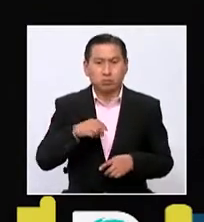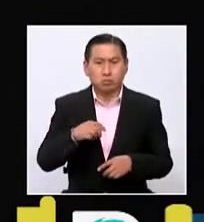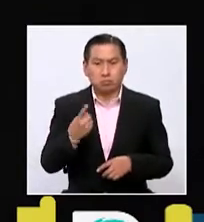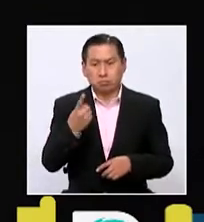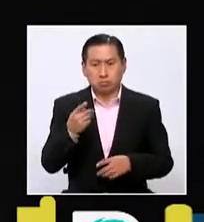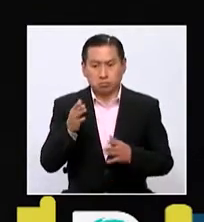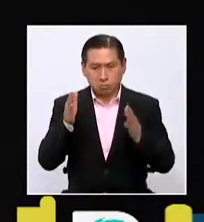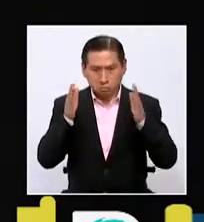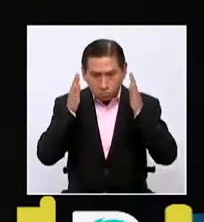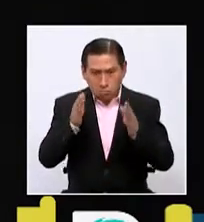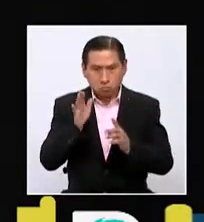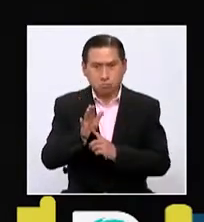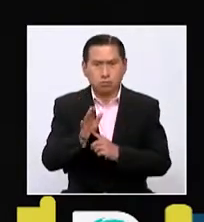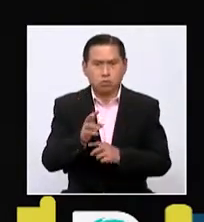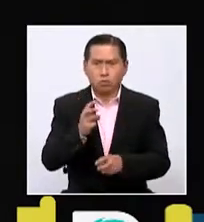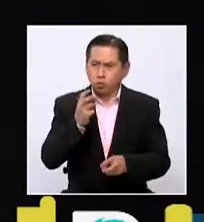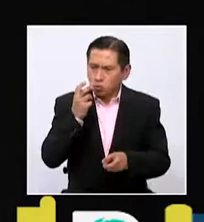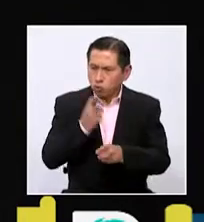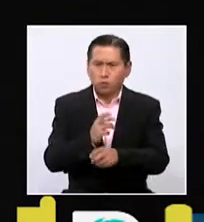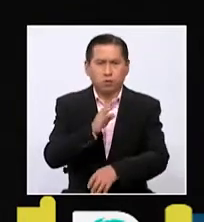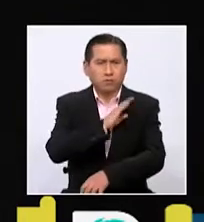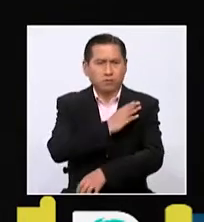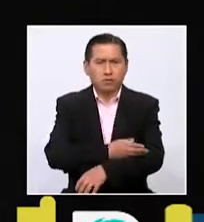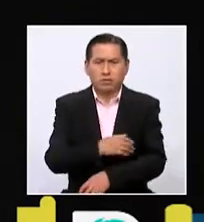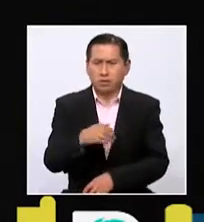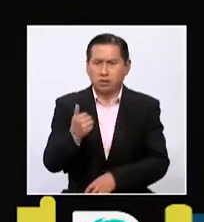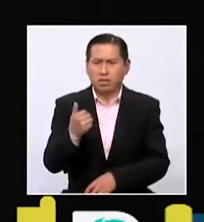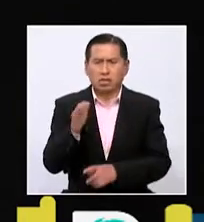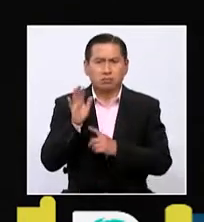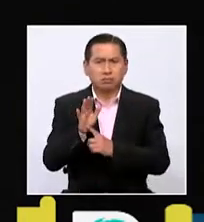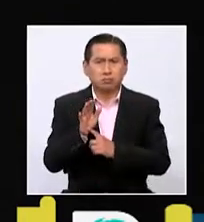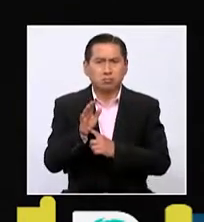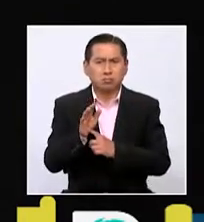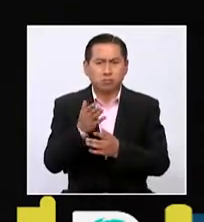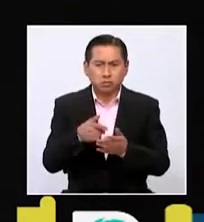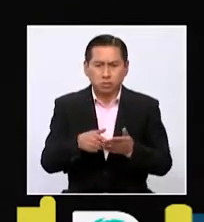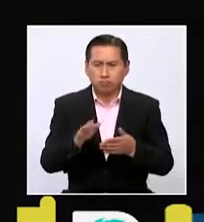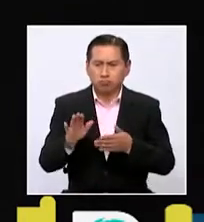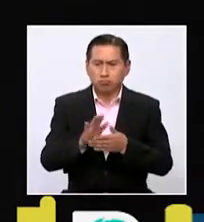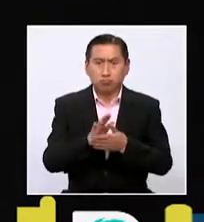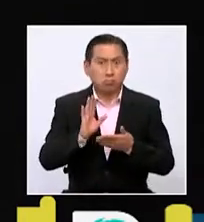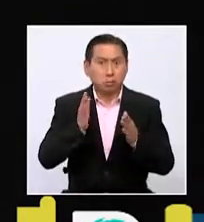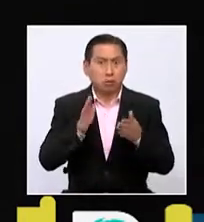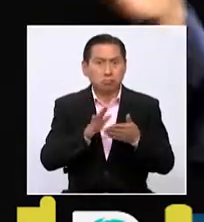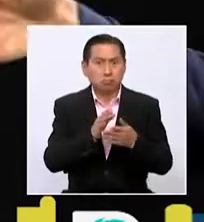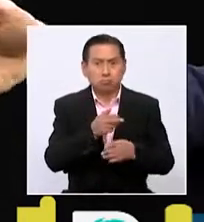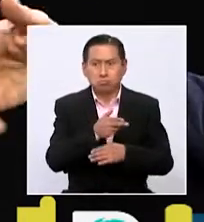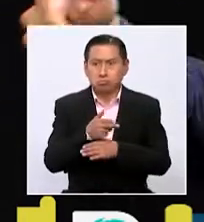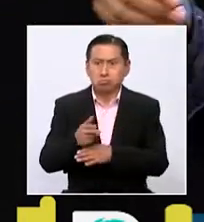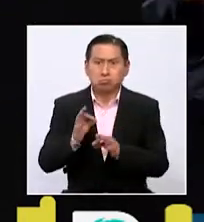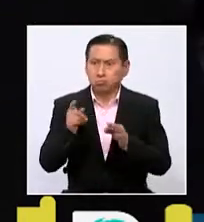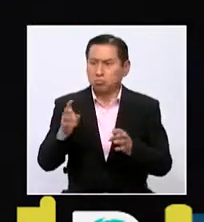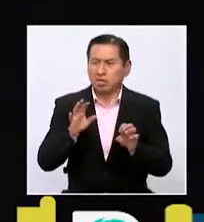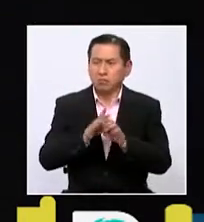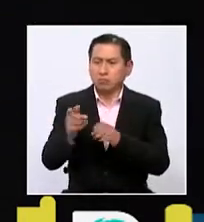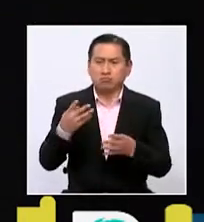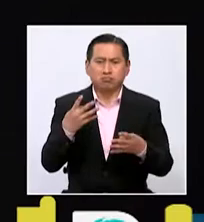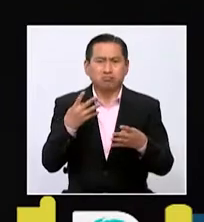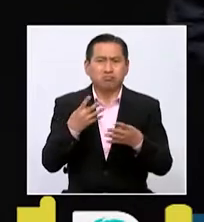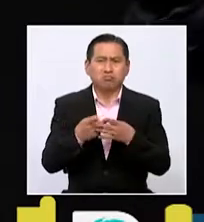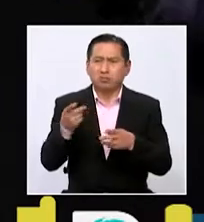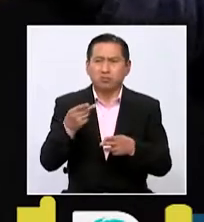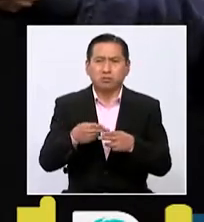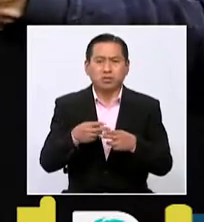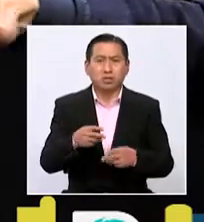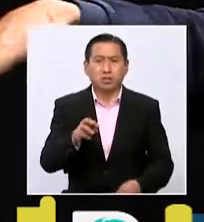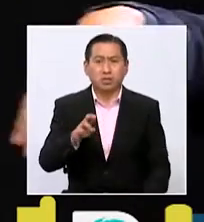acuerdo, fuerte, dura, de 10 capítulos, con una calidad cinematográfica, como El Recluso, No te puedes